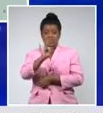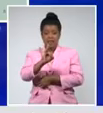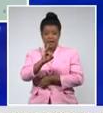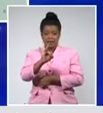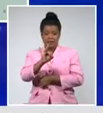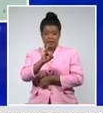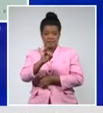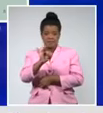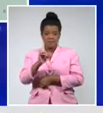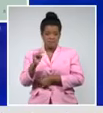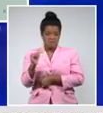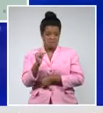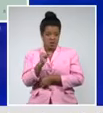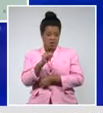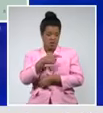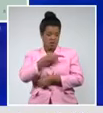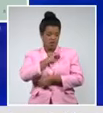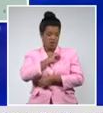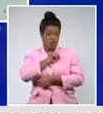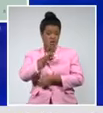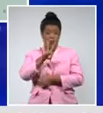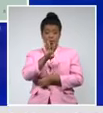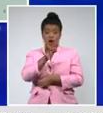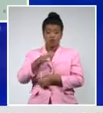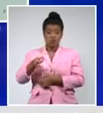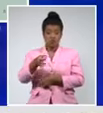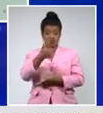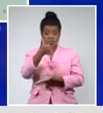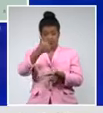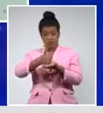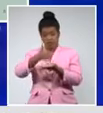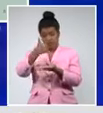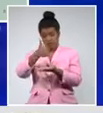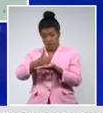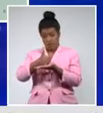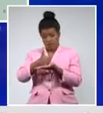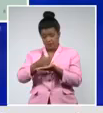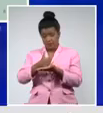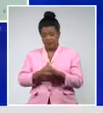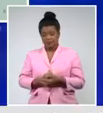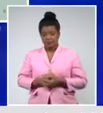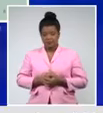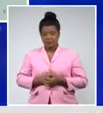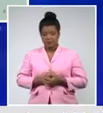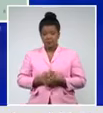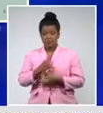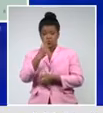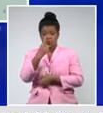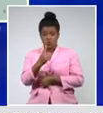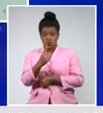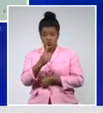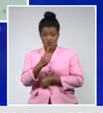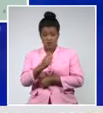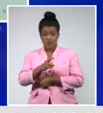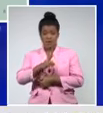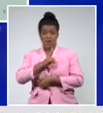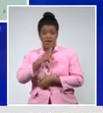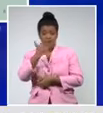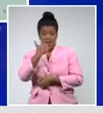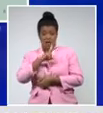anterior, 4 en el municipio Cabecera, municipio Cienfuegos, 1 en Aguada y 1 en